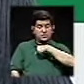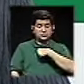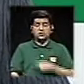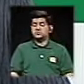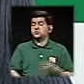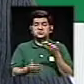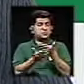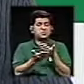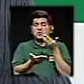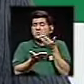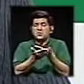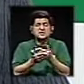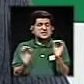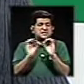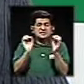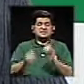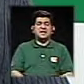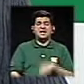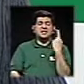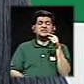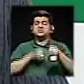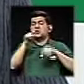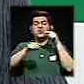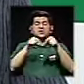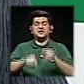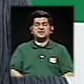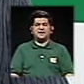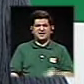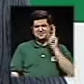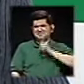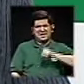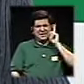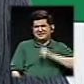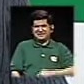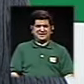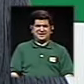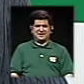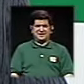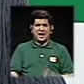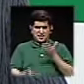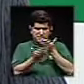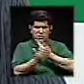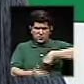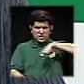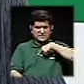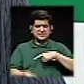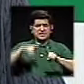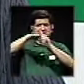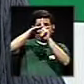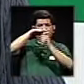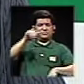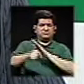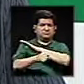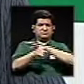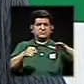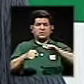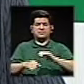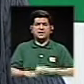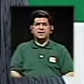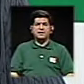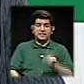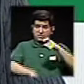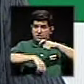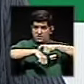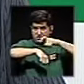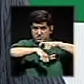solo hacíamos críticas eh eso evidentemente es falso lo que pasa es que nuestras propuestas fueron invisibilizadas completamente en